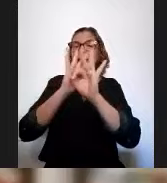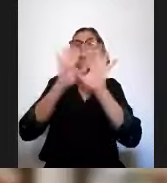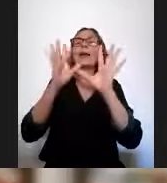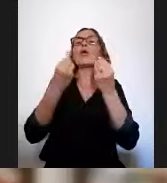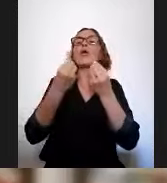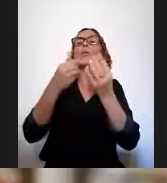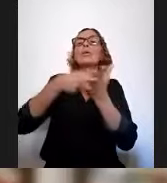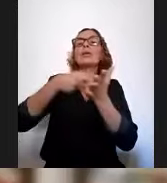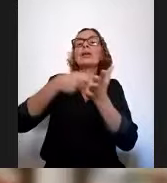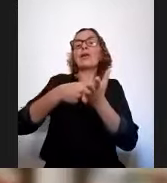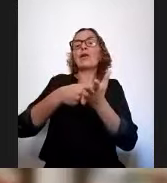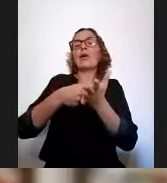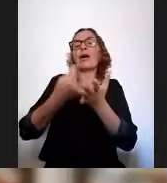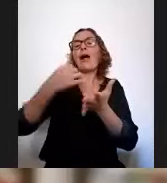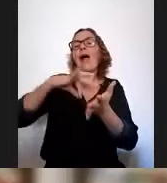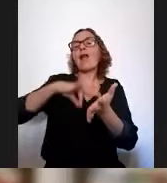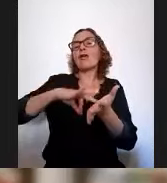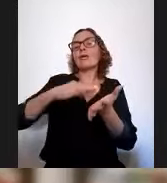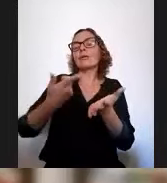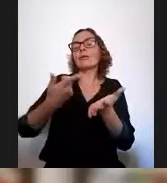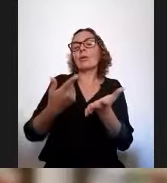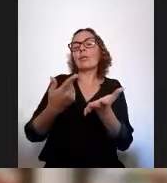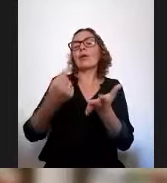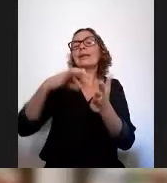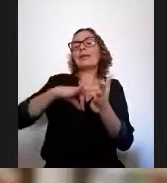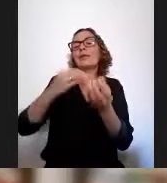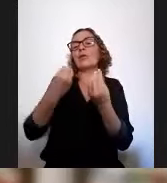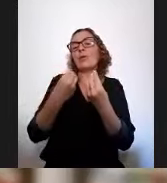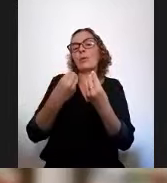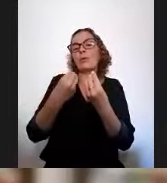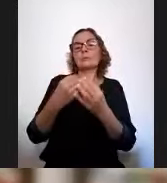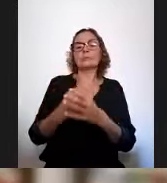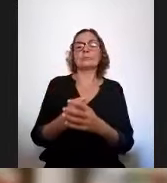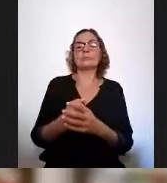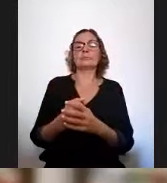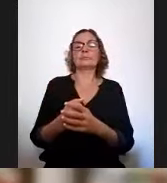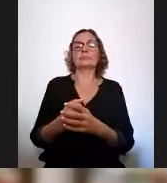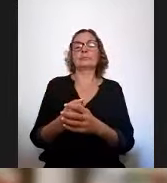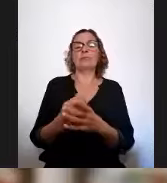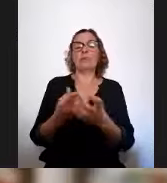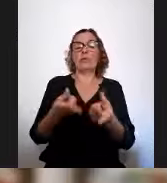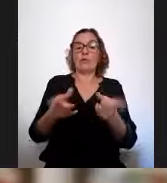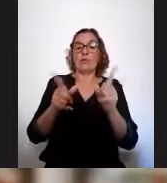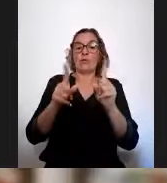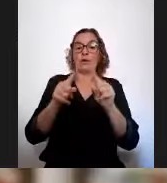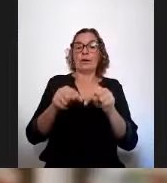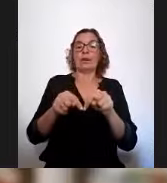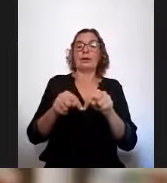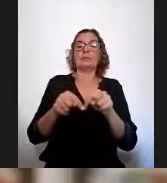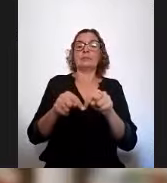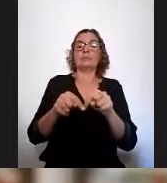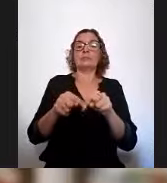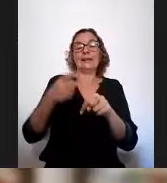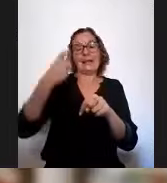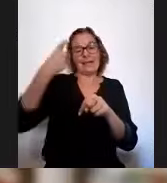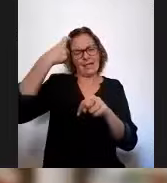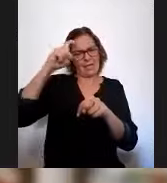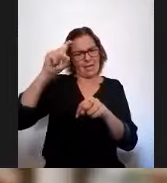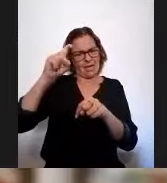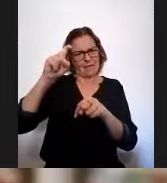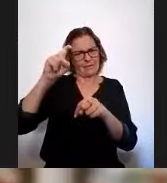cómo voy a tener los ingresos. Vuelvo, Valida tu idea de negocios. Es